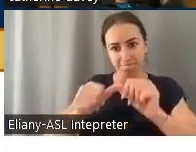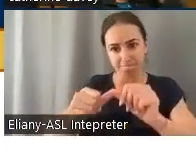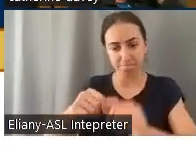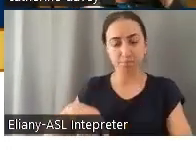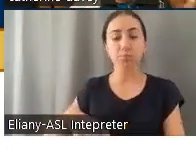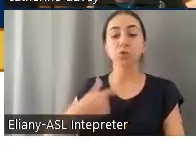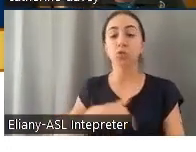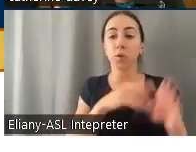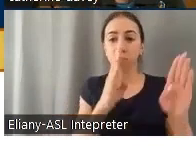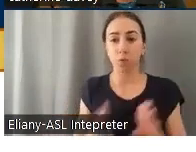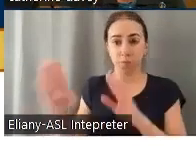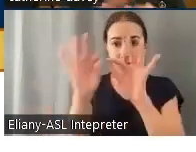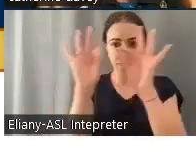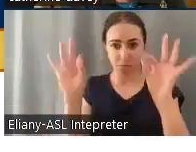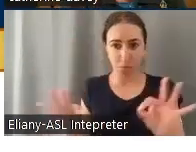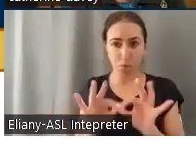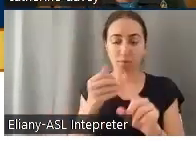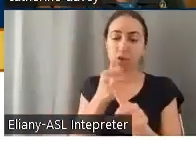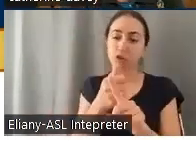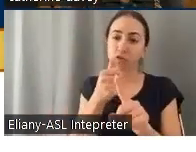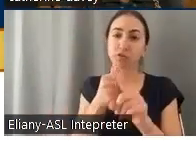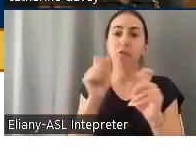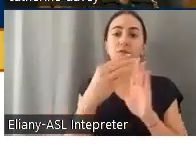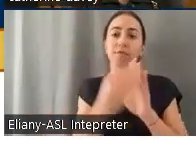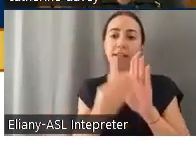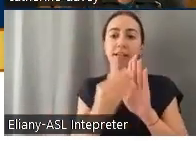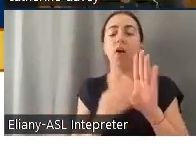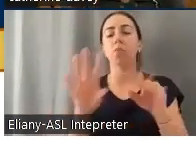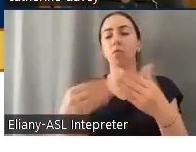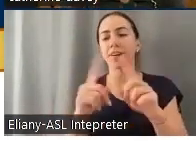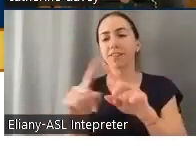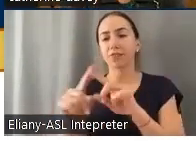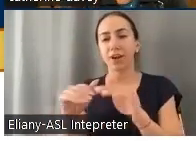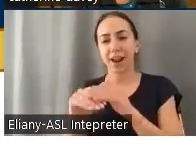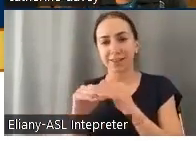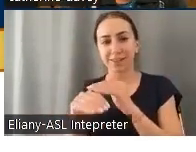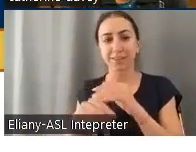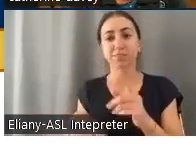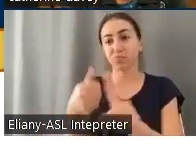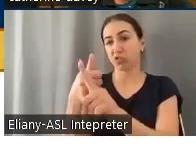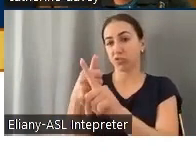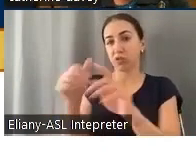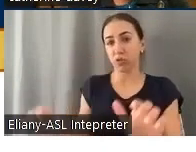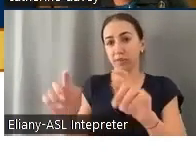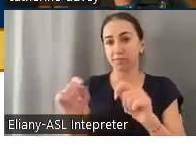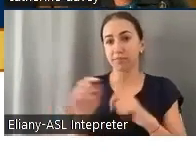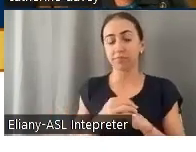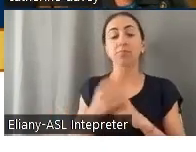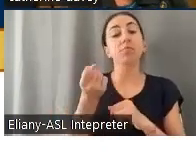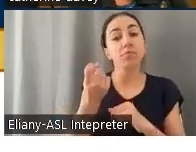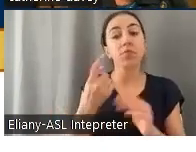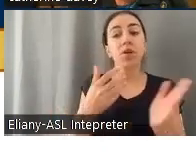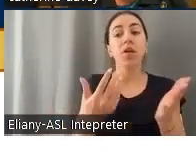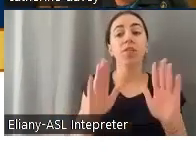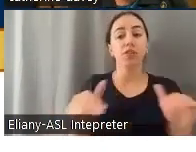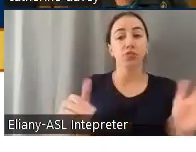poder tener su salud física y seguridad. Hemos preparado un formulario que puedes utilizar. Vamos a darles acceso a todas estas cosas y lo puedes